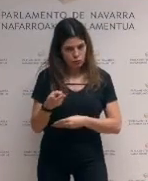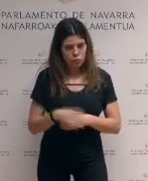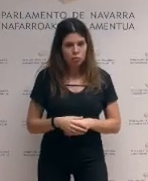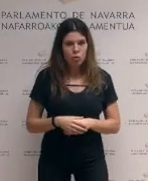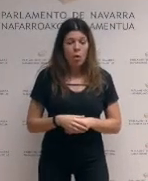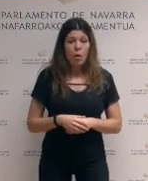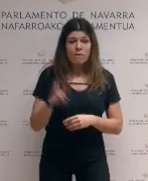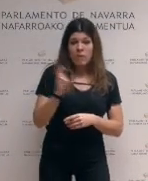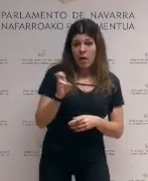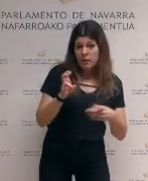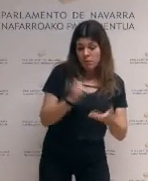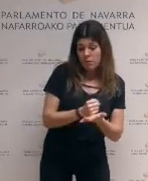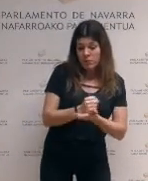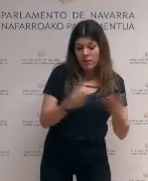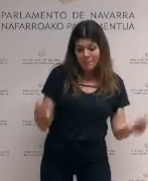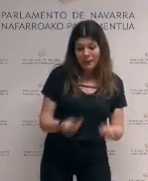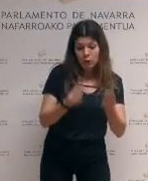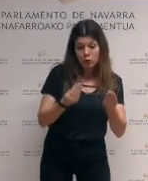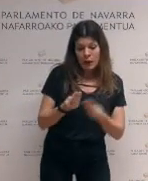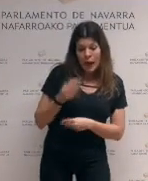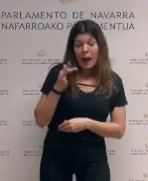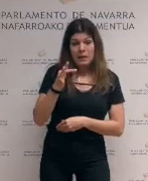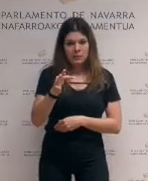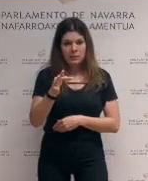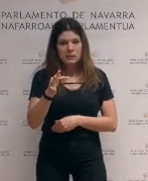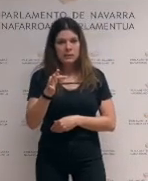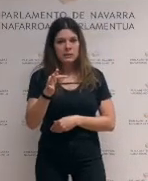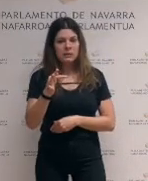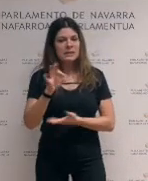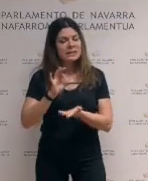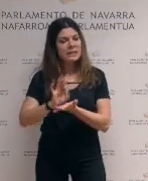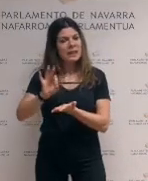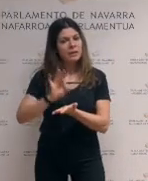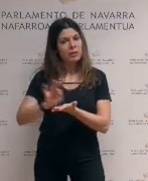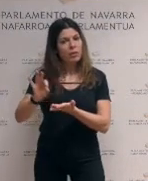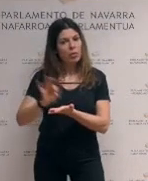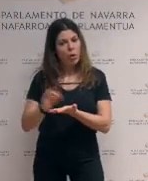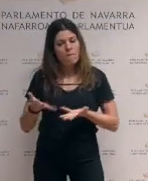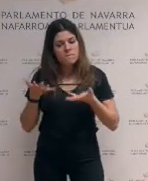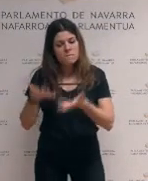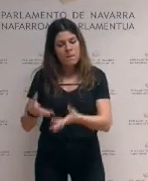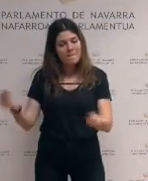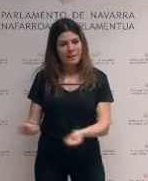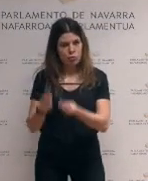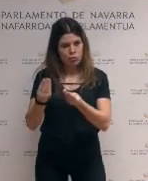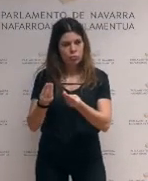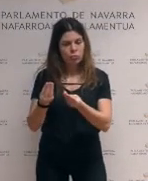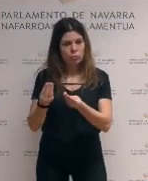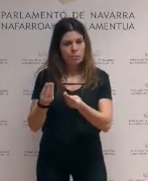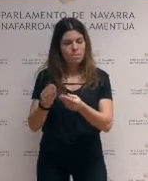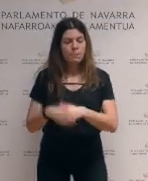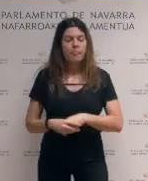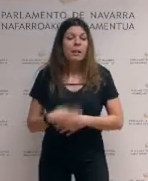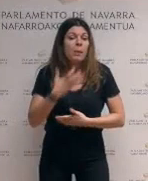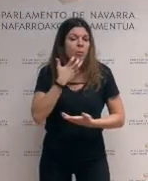la viabilidad de la farmacia a la vez que se mantiene o incluso se mejora el servicio al ciudadano. ¿Por qué no plantear, por